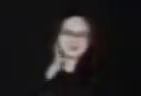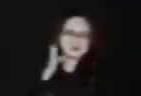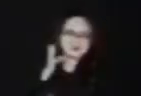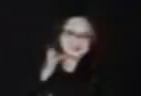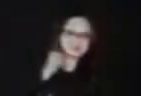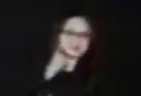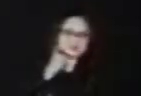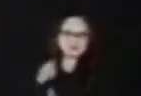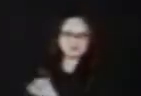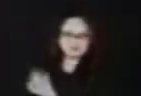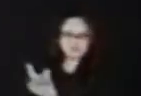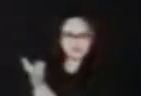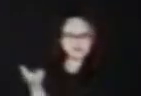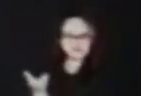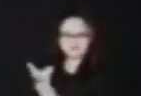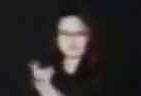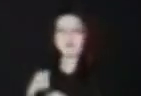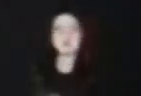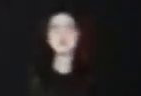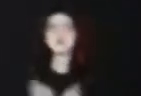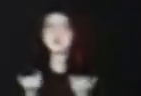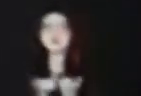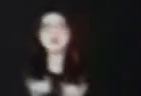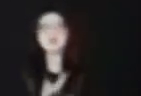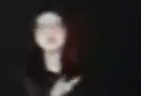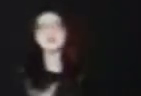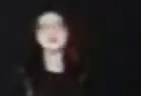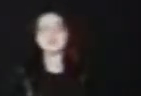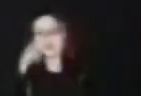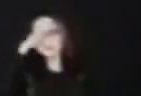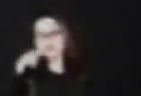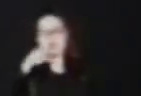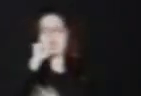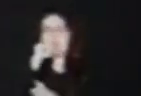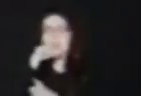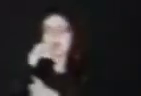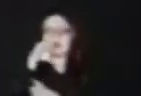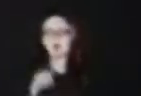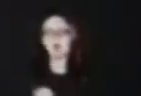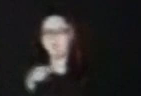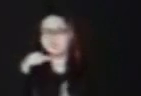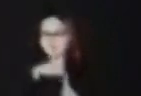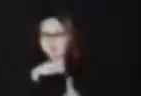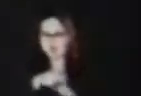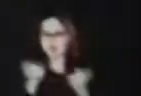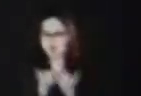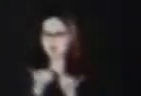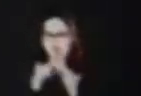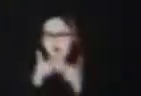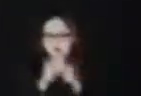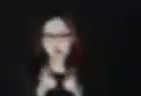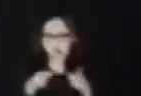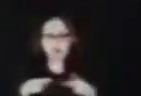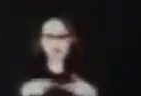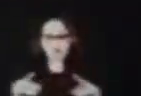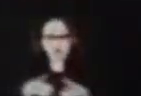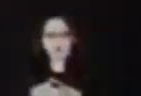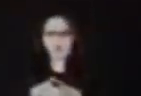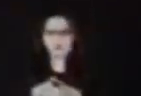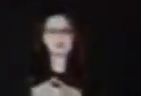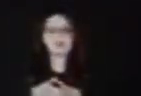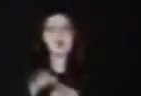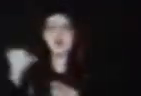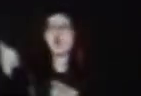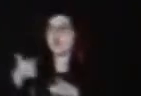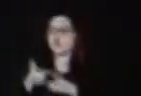Unión. También tendrá una comisión el presidente de México, Andrés Manuel López Obrador, una comisión distinta que fue la que lo recibió. Andrés